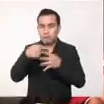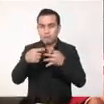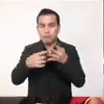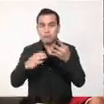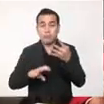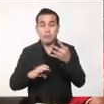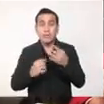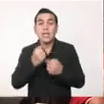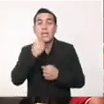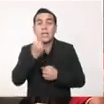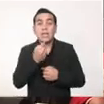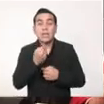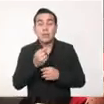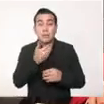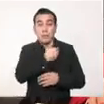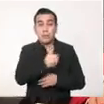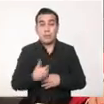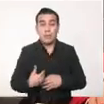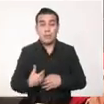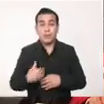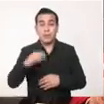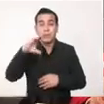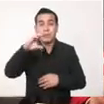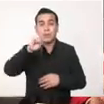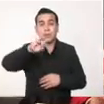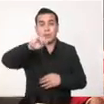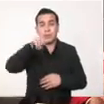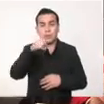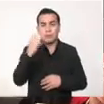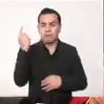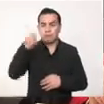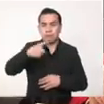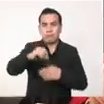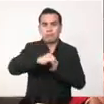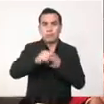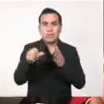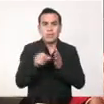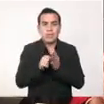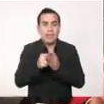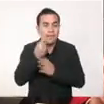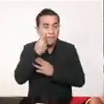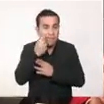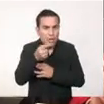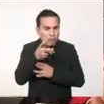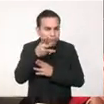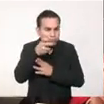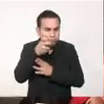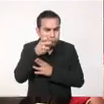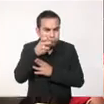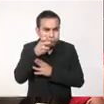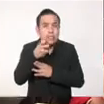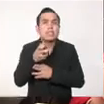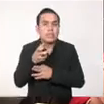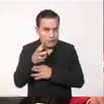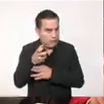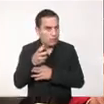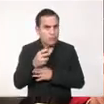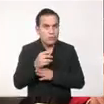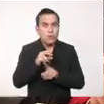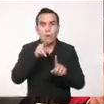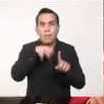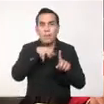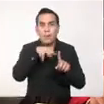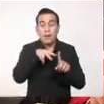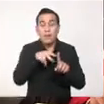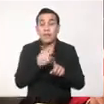presidente de la Corte Suprema de Justicia y obligan a la Asamblea Legislativa a verificar los requisitos que un